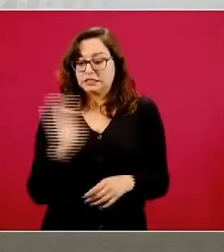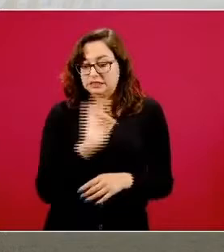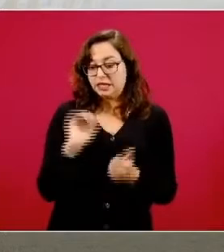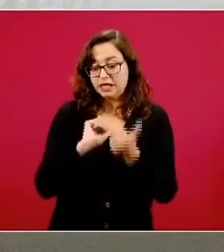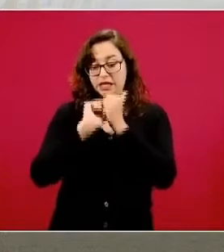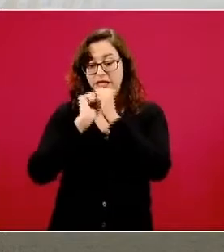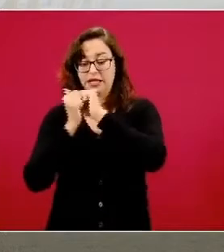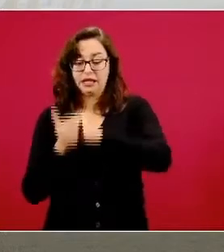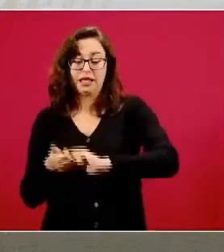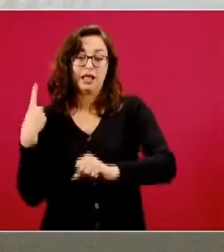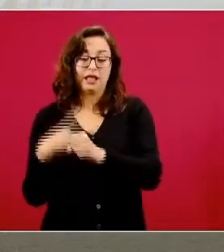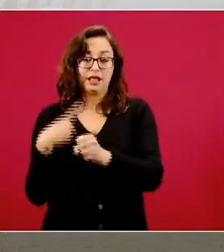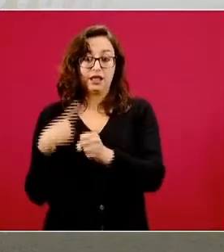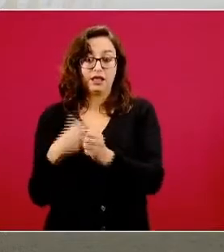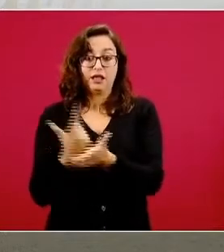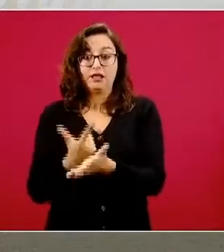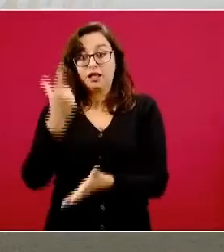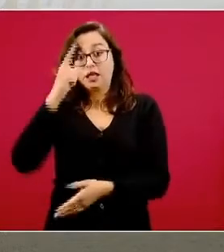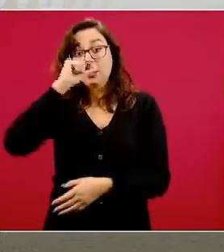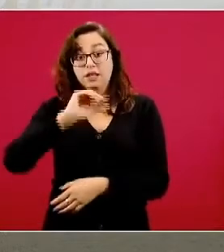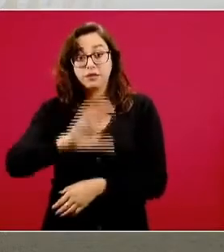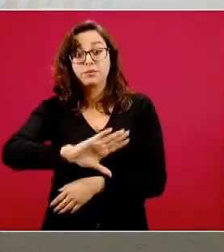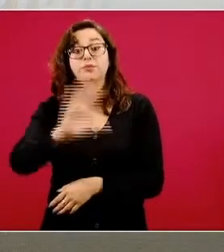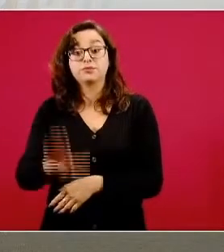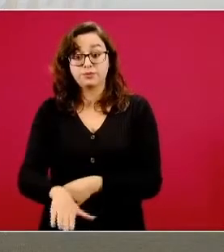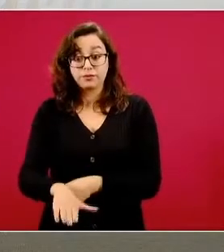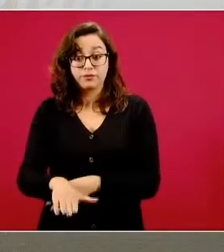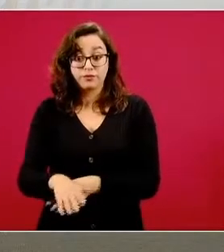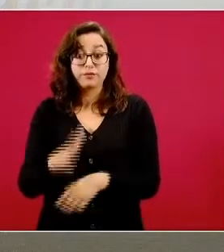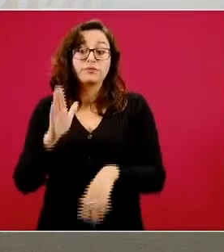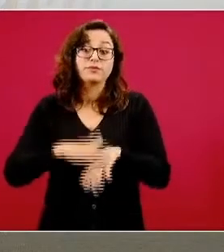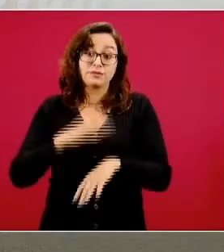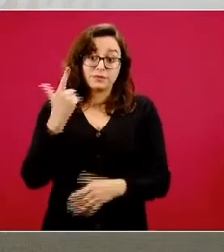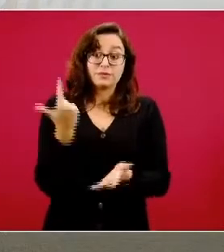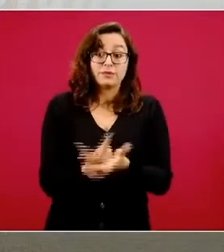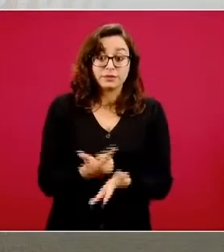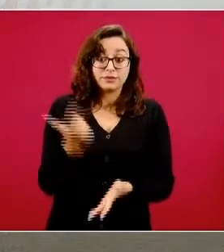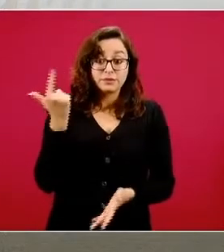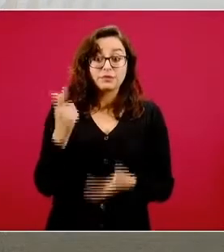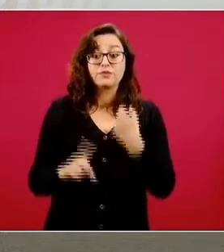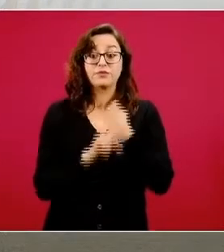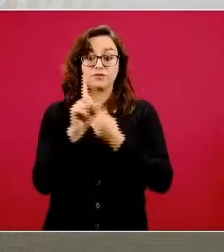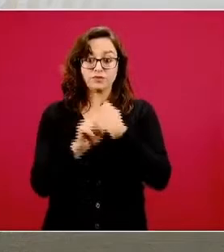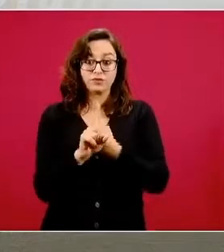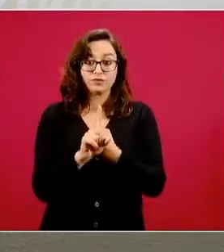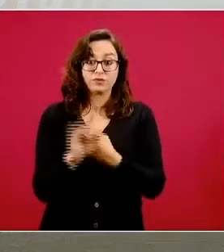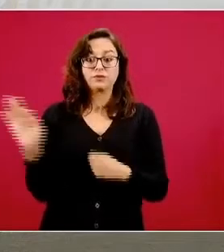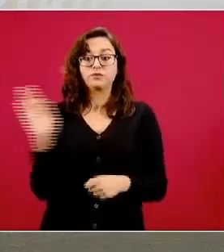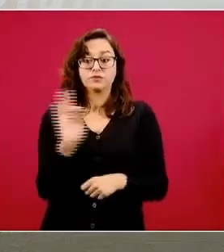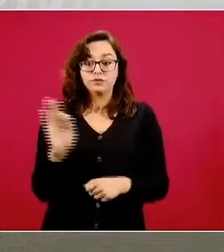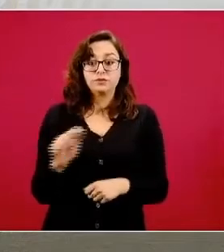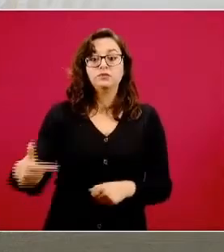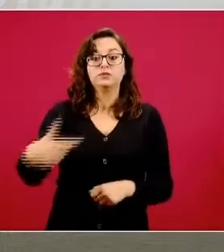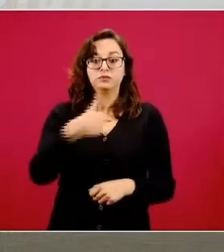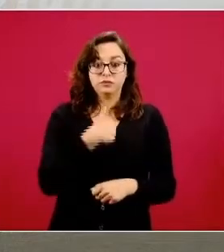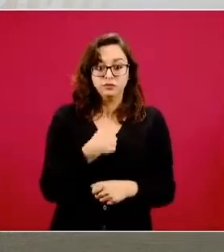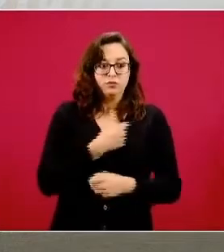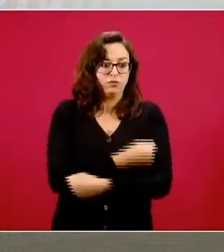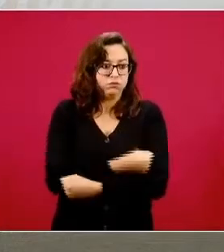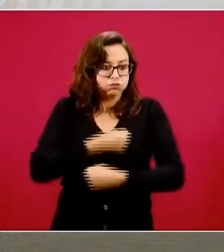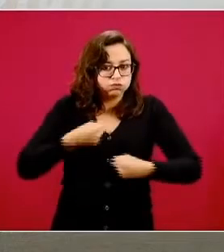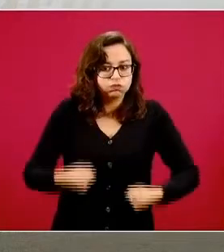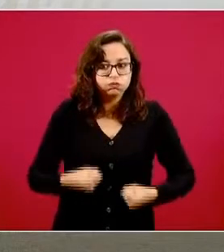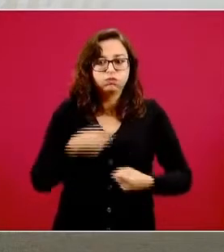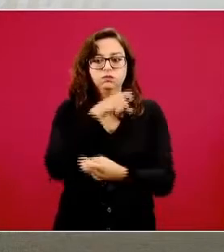complicarme y fallecer, o sea, porque tengo un riesgo mayor de complicarme y fallecer si soy una persona que vive con obesidad, si soy